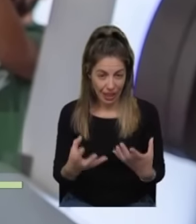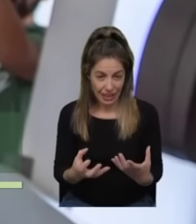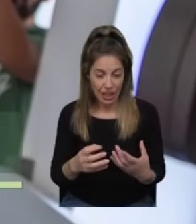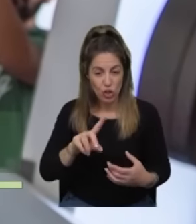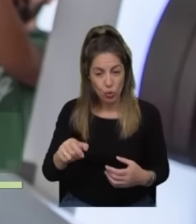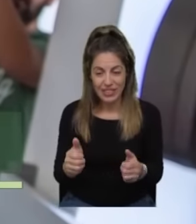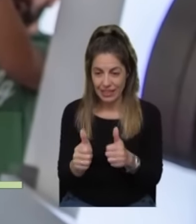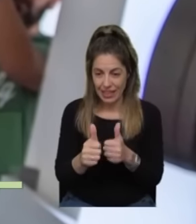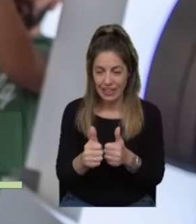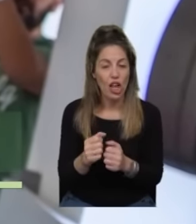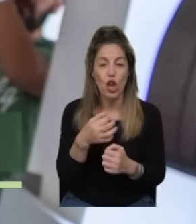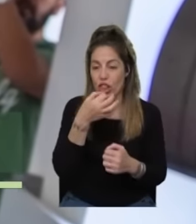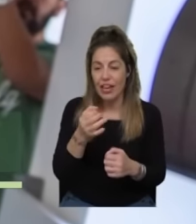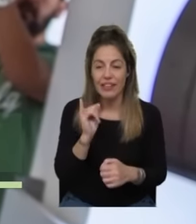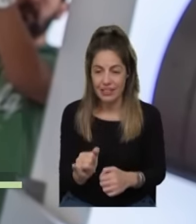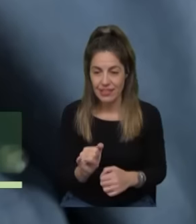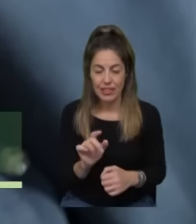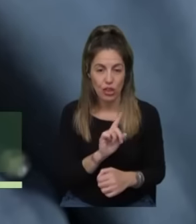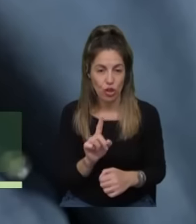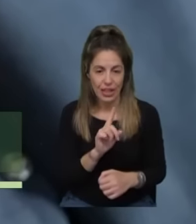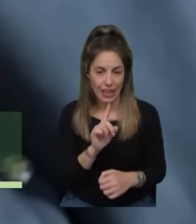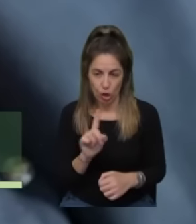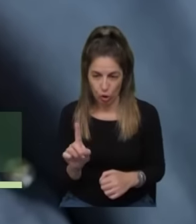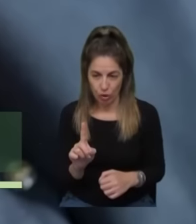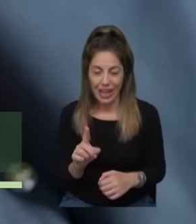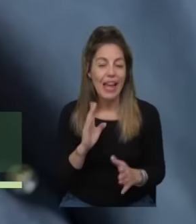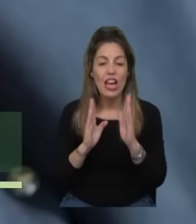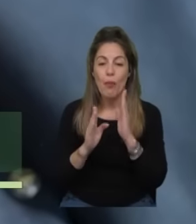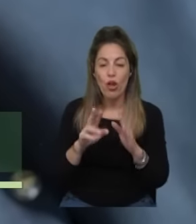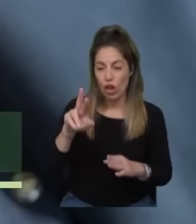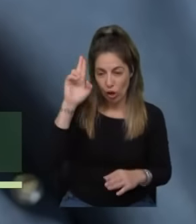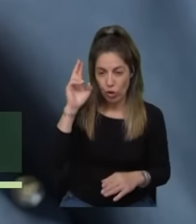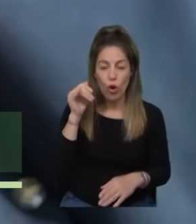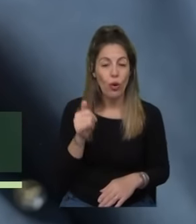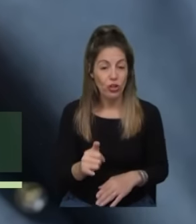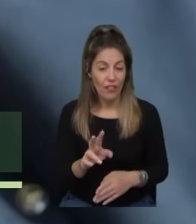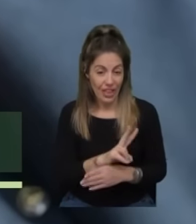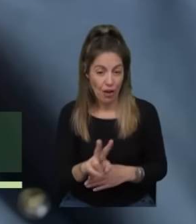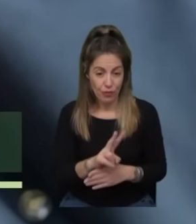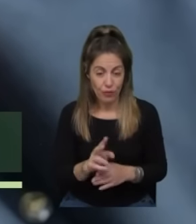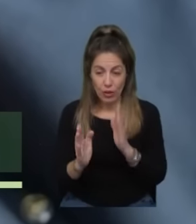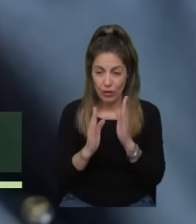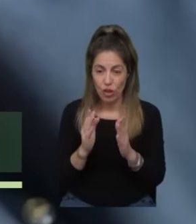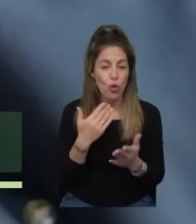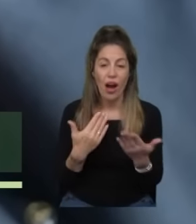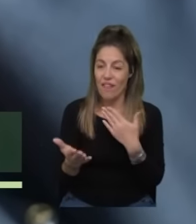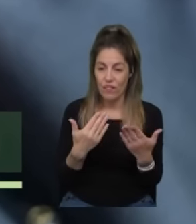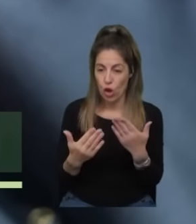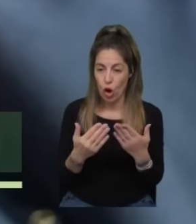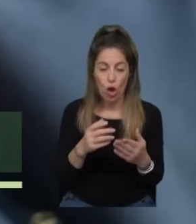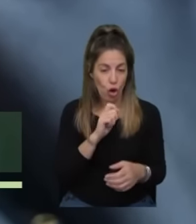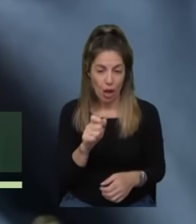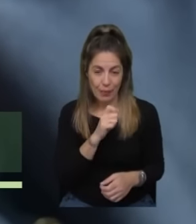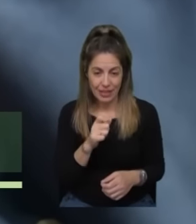ex cliente, no dirá ni que sí ni que no. El abogado recordó que cuando todavía era el defensor de Astesiano, no habló con la prensa sin su